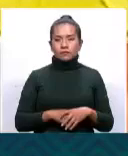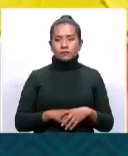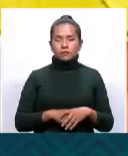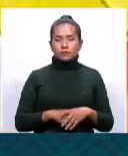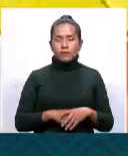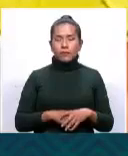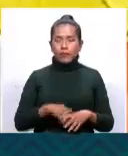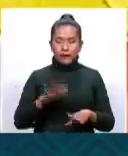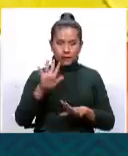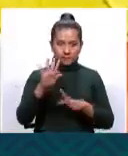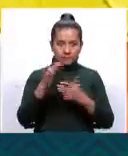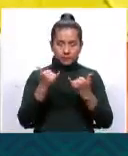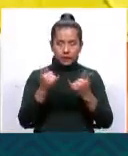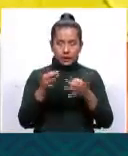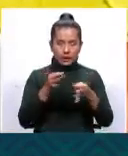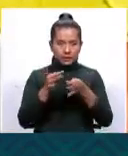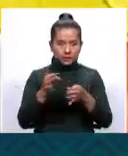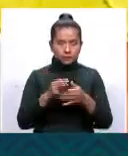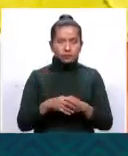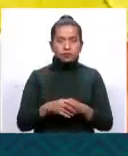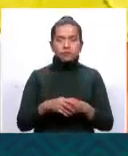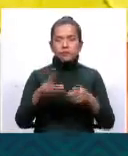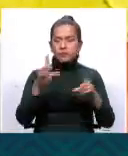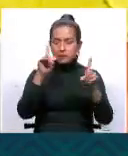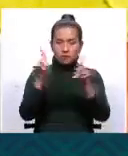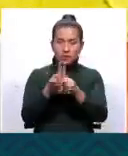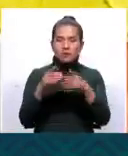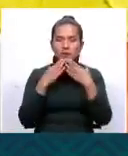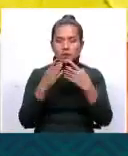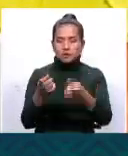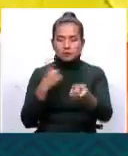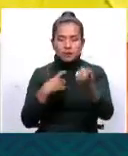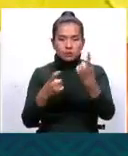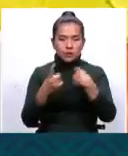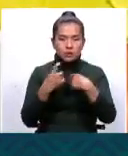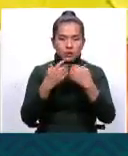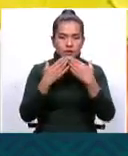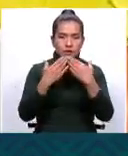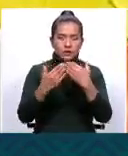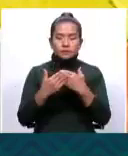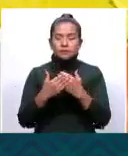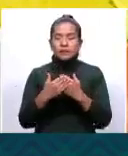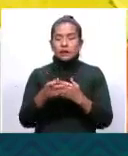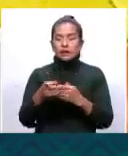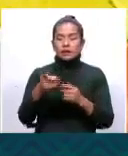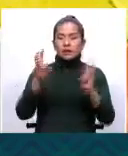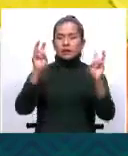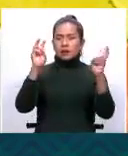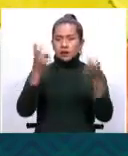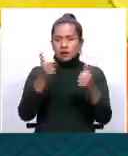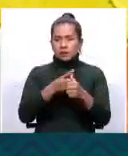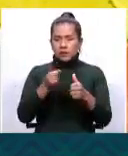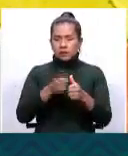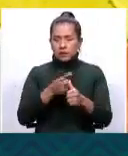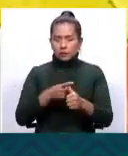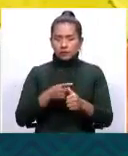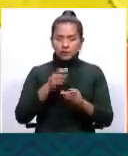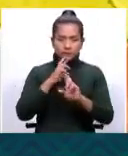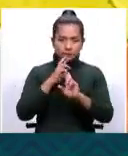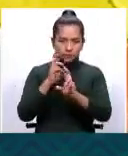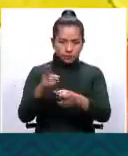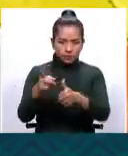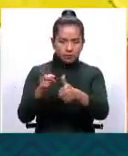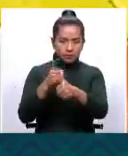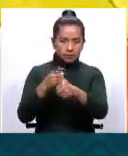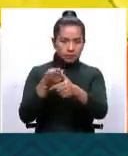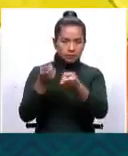En relación, hermanos, gracias por las preguntas, en relación a la primera pregunta que